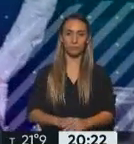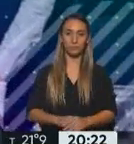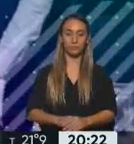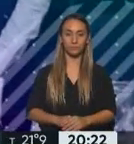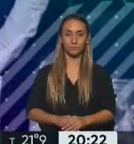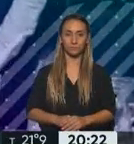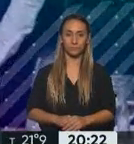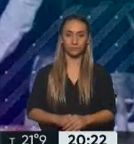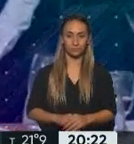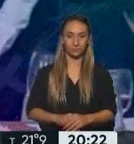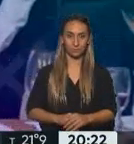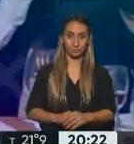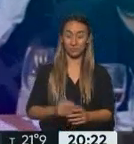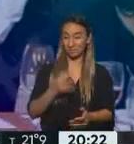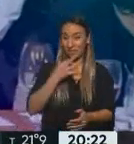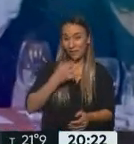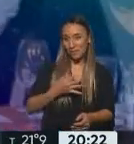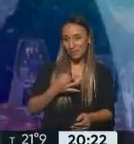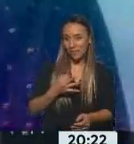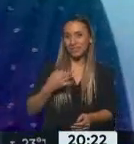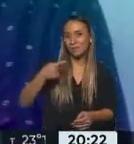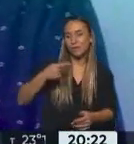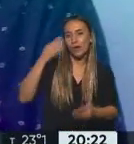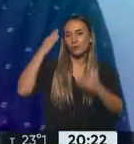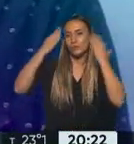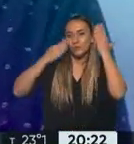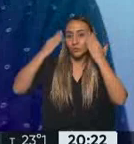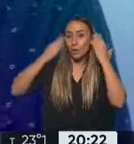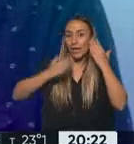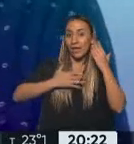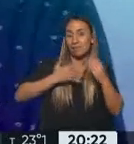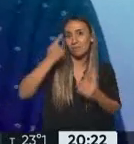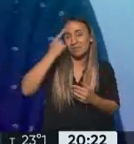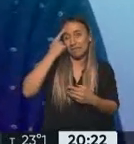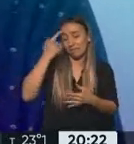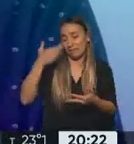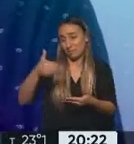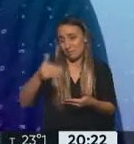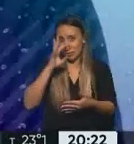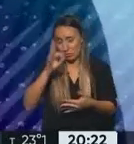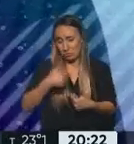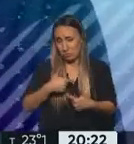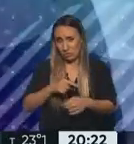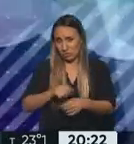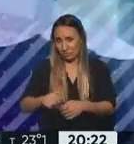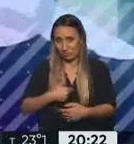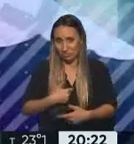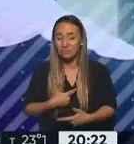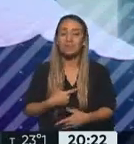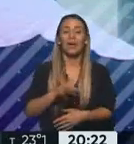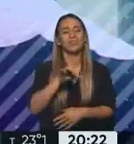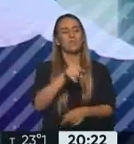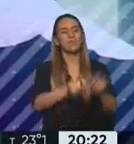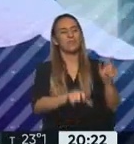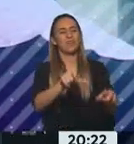ya es real. ¿Entendés? Todo esto que fue siempre un sueño y que pensamos que no íbamos a poder, que no se podía hacer acá, que era solo para